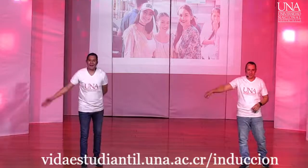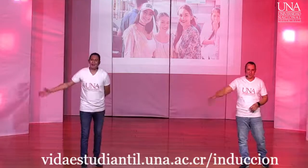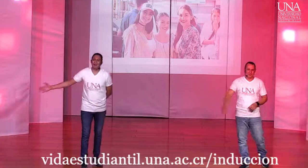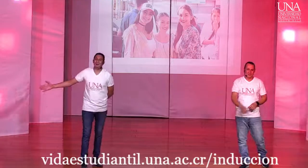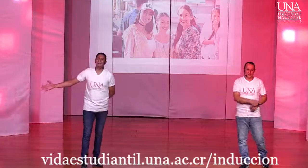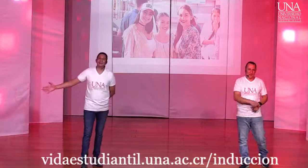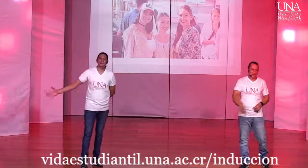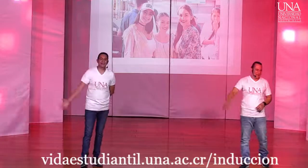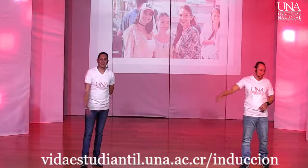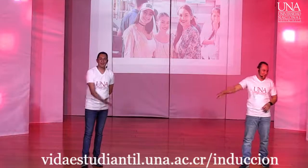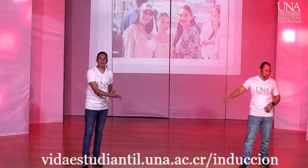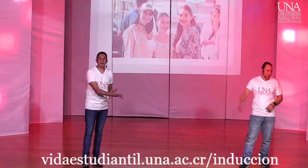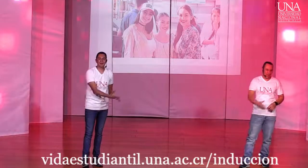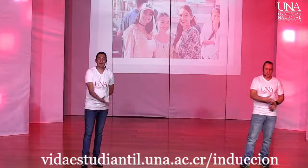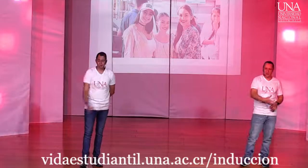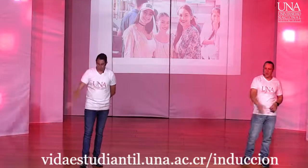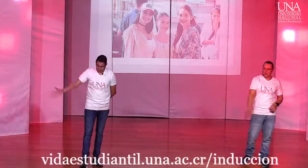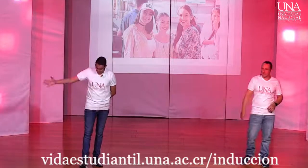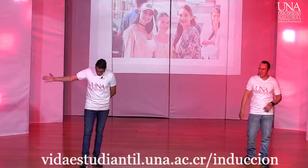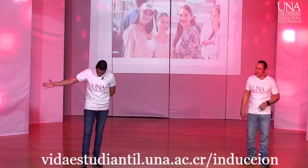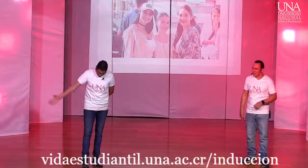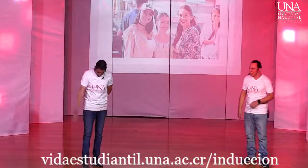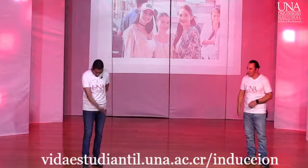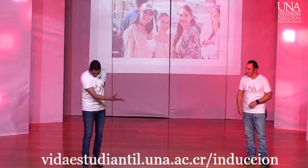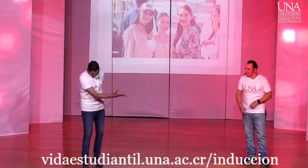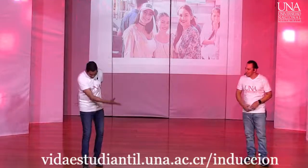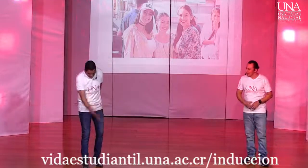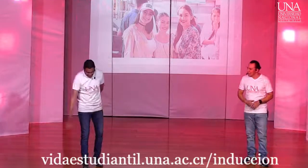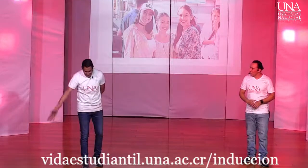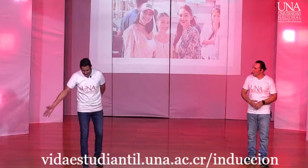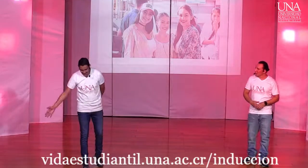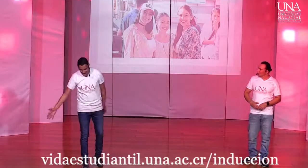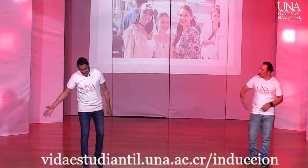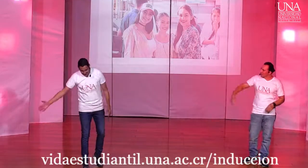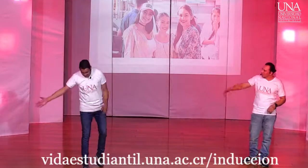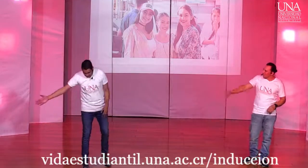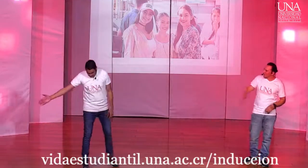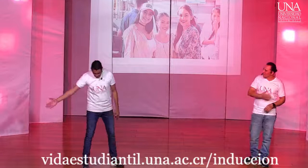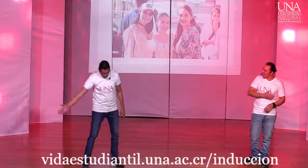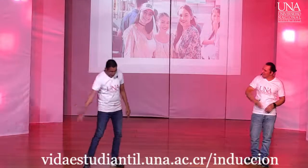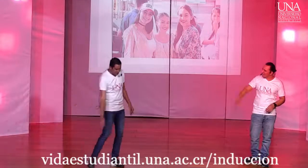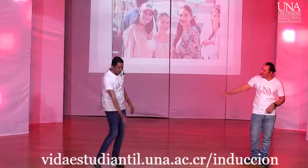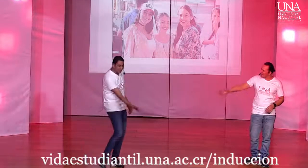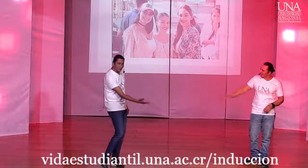el link. Aquí nos está diciendo. Ven, es que no, ya nos soplaron, no entendíamos. Aquí está. Don Giovanni nos hacía